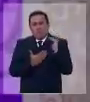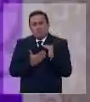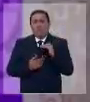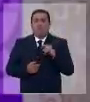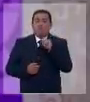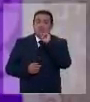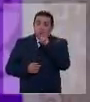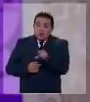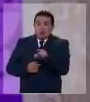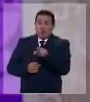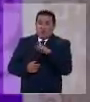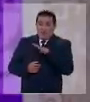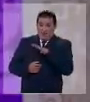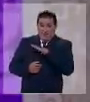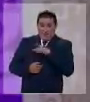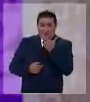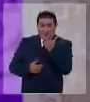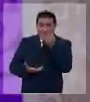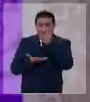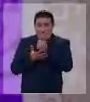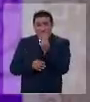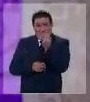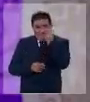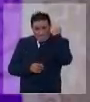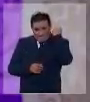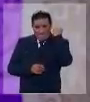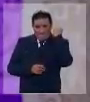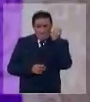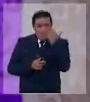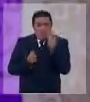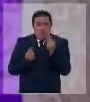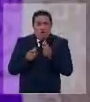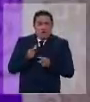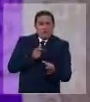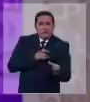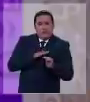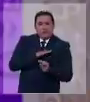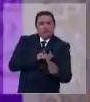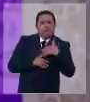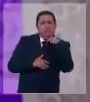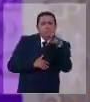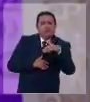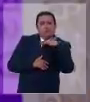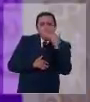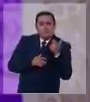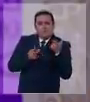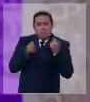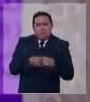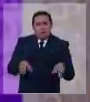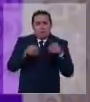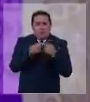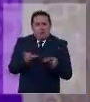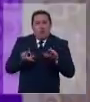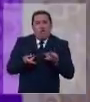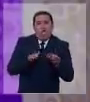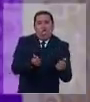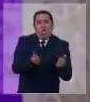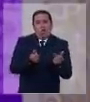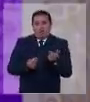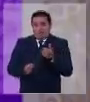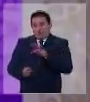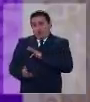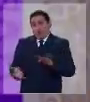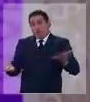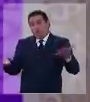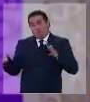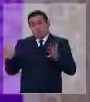por el caño de la corrupción. Es bastante dinero el que se roban. Calculo, por lo bajo, que